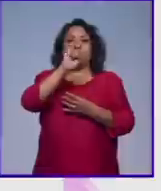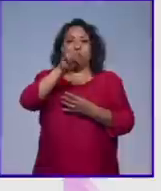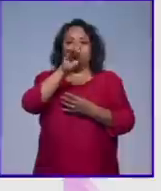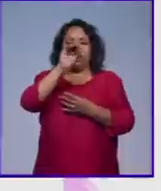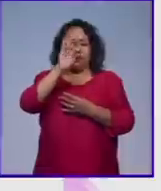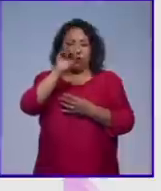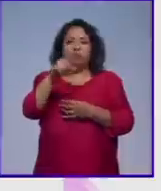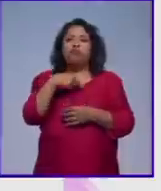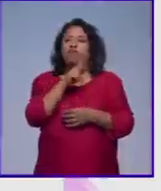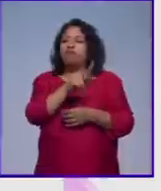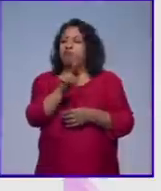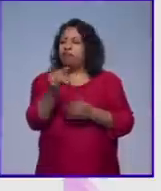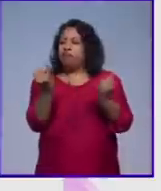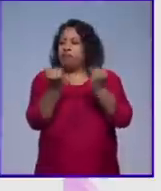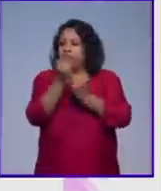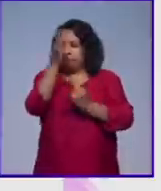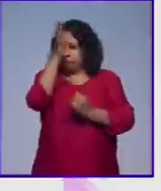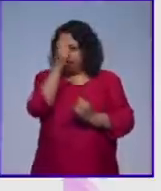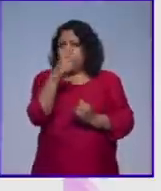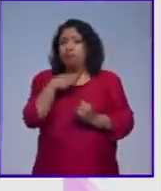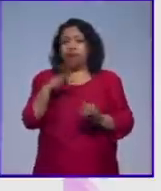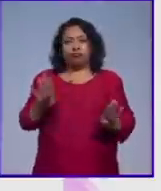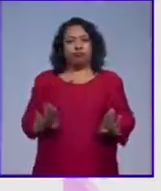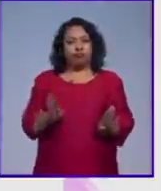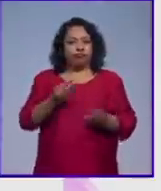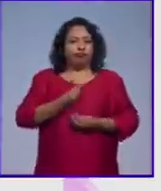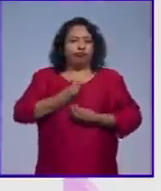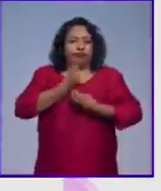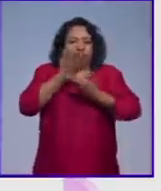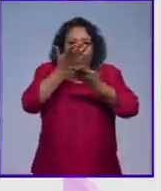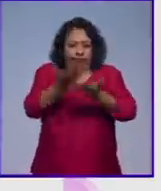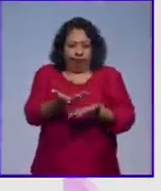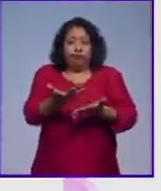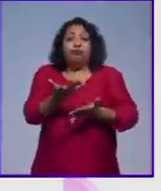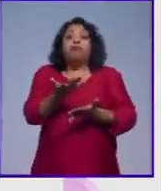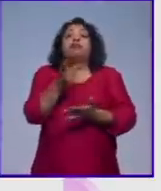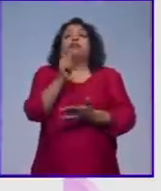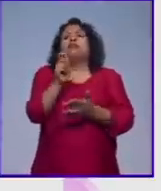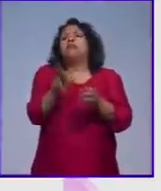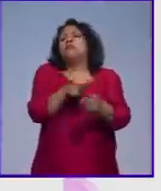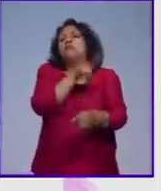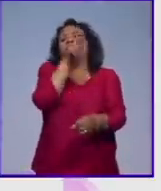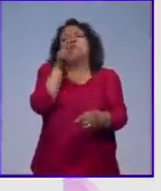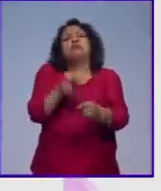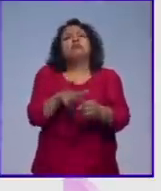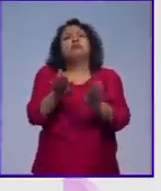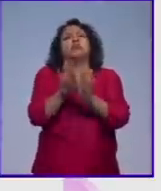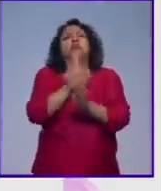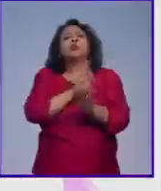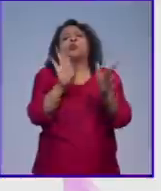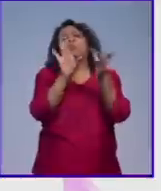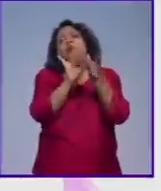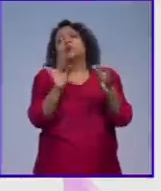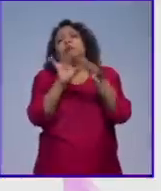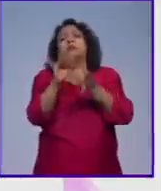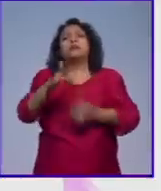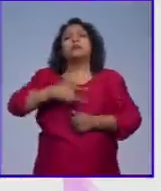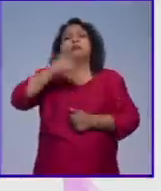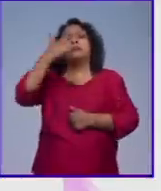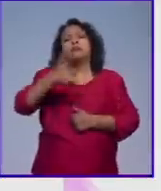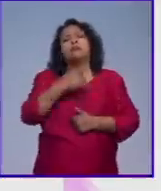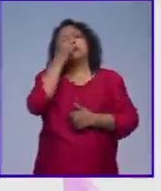Bond coincidieron que una de las cualidades de este género literario es la naturalidad con la que se pueden describir las